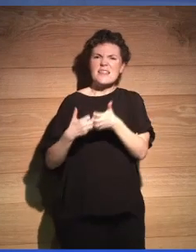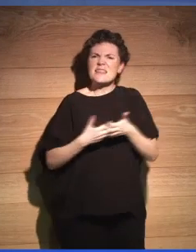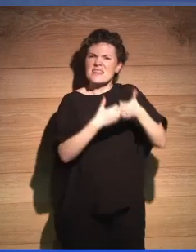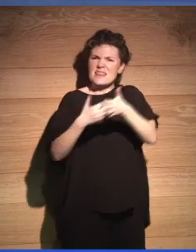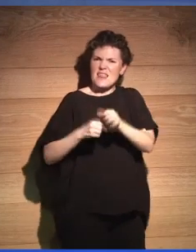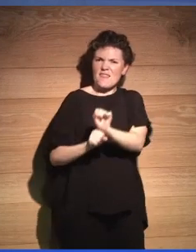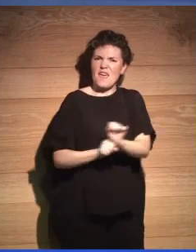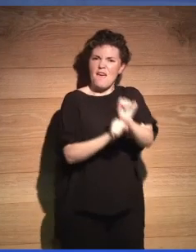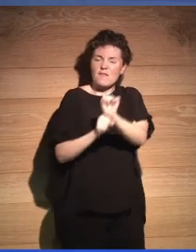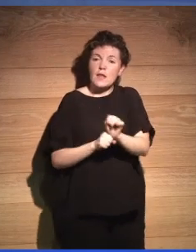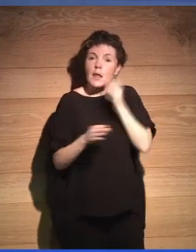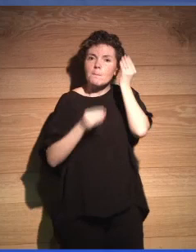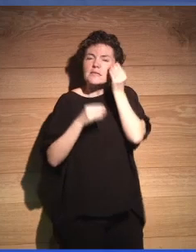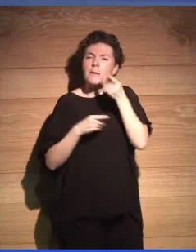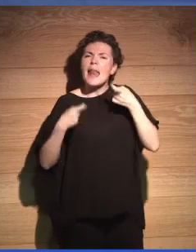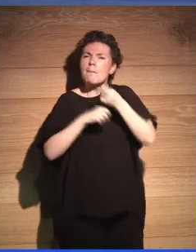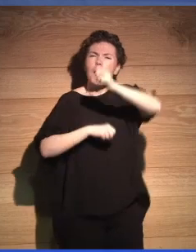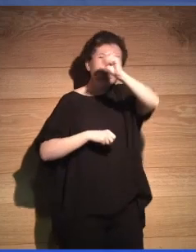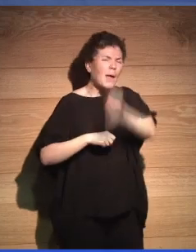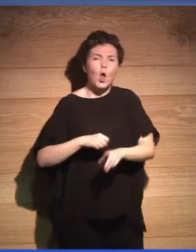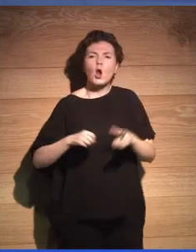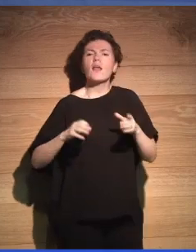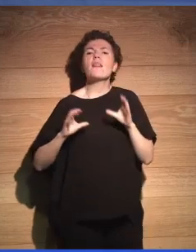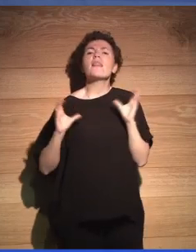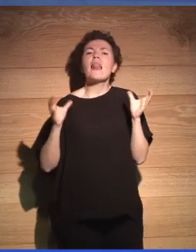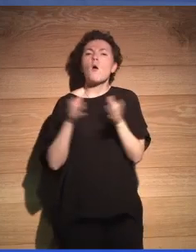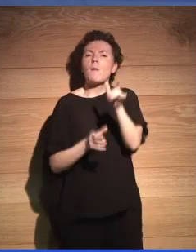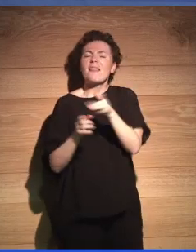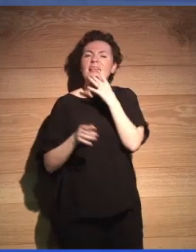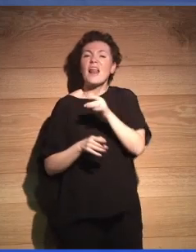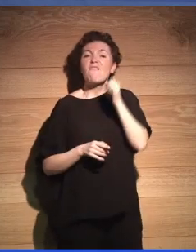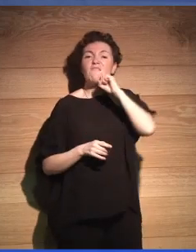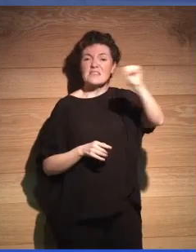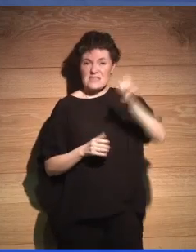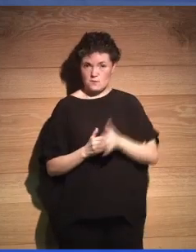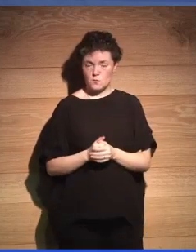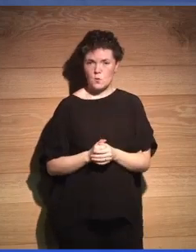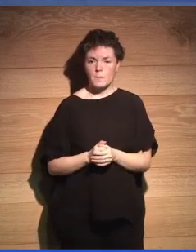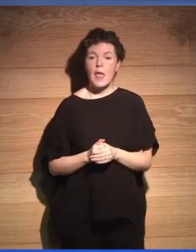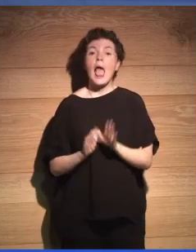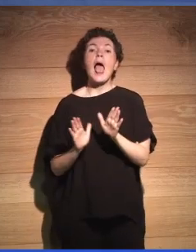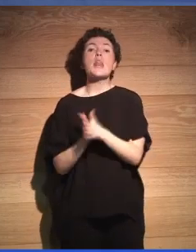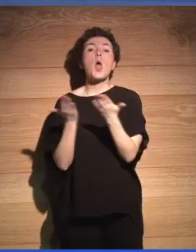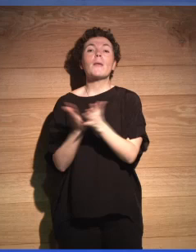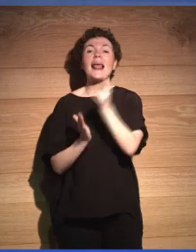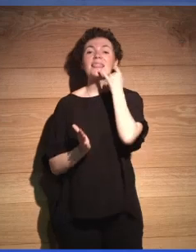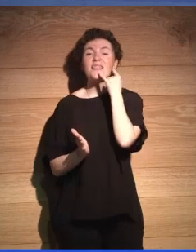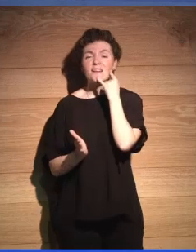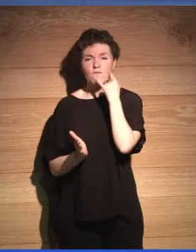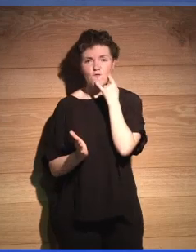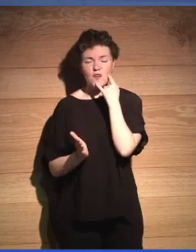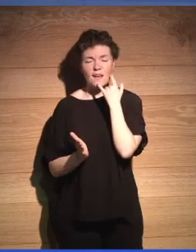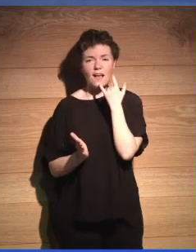ella consideraba el peor enemigo de la humanidad, el fascismo. Y la novela Telefónica pone en boca